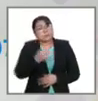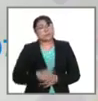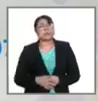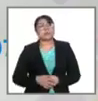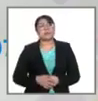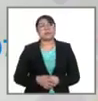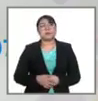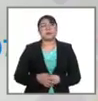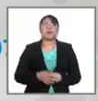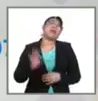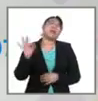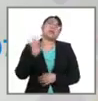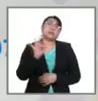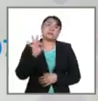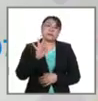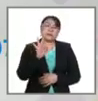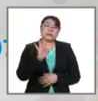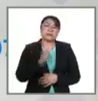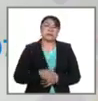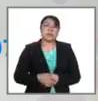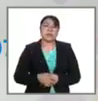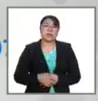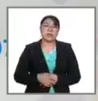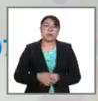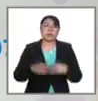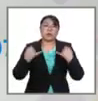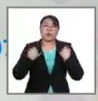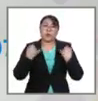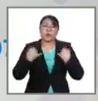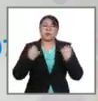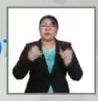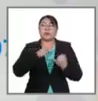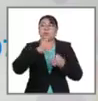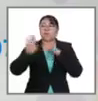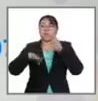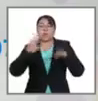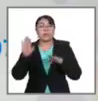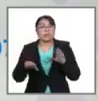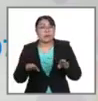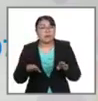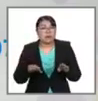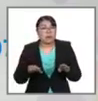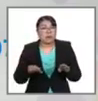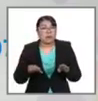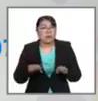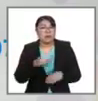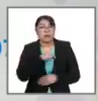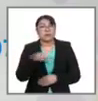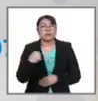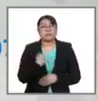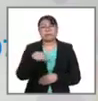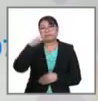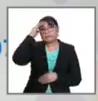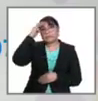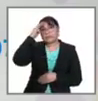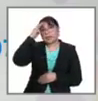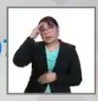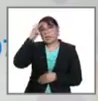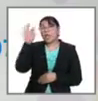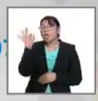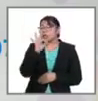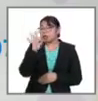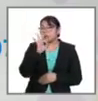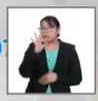de que si los que estuvieran falleciendo fueran los jóvenes y no los abuelitos demos por hecho que nuestros abuelitos estuvieran